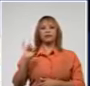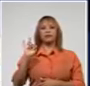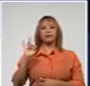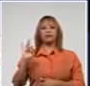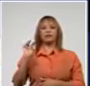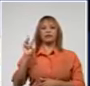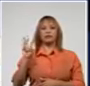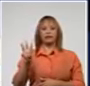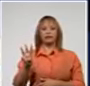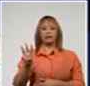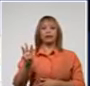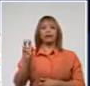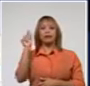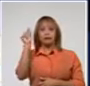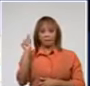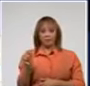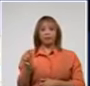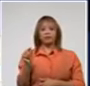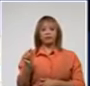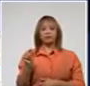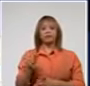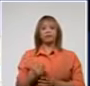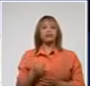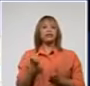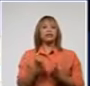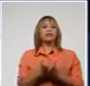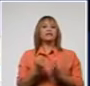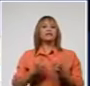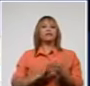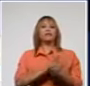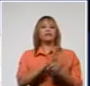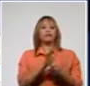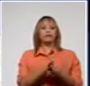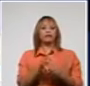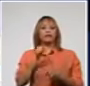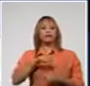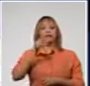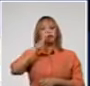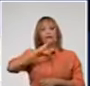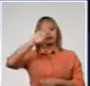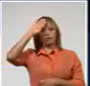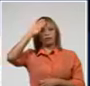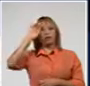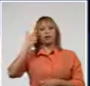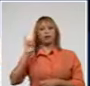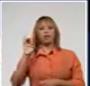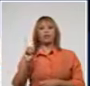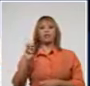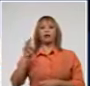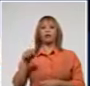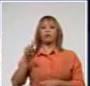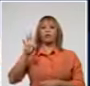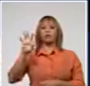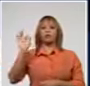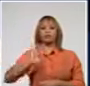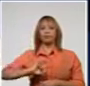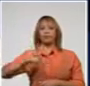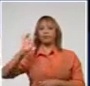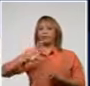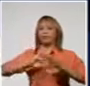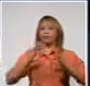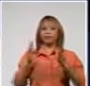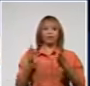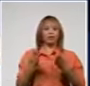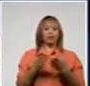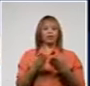3.673 personas que han sido diagnosticadas en Cuba, el 90,4% de todas las